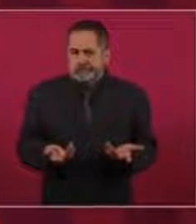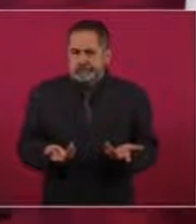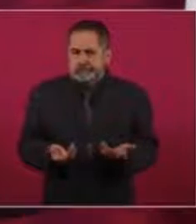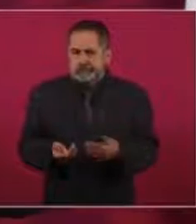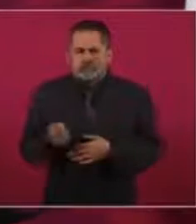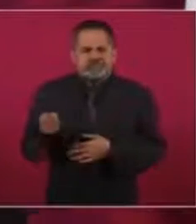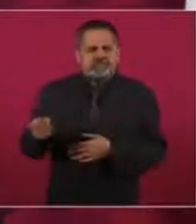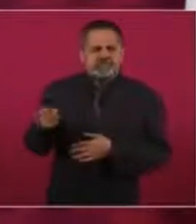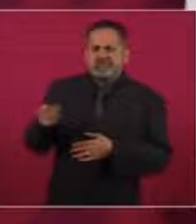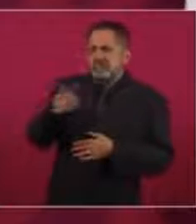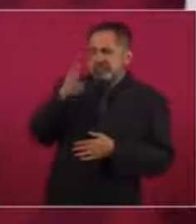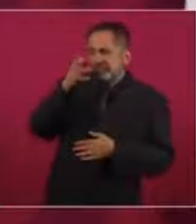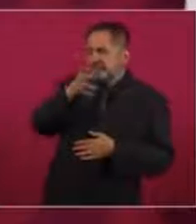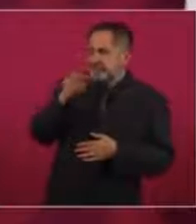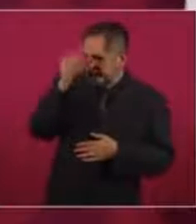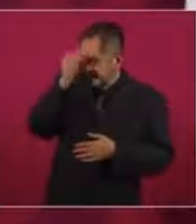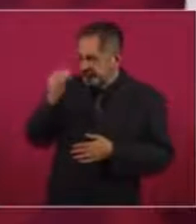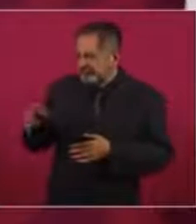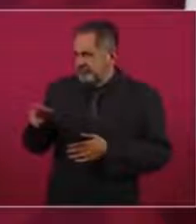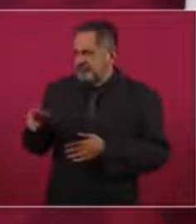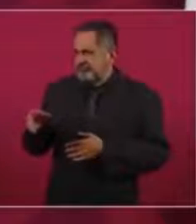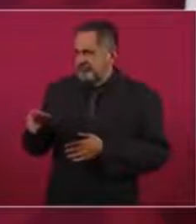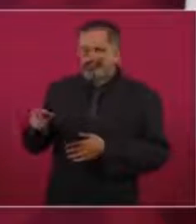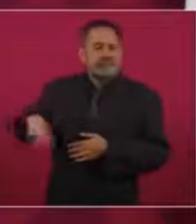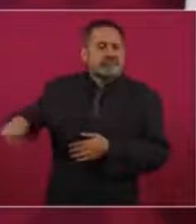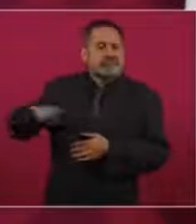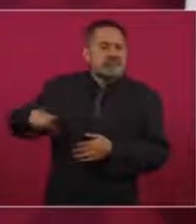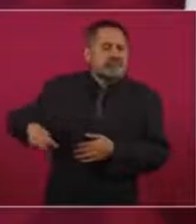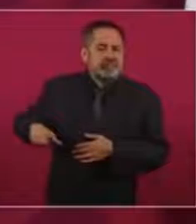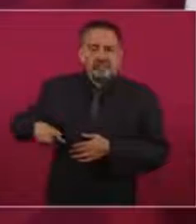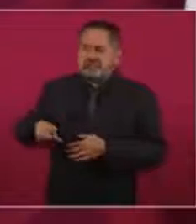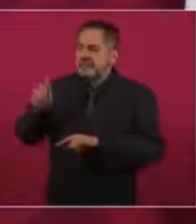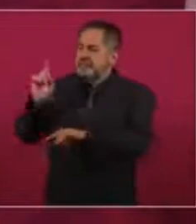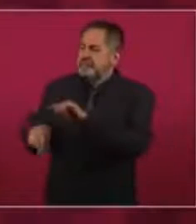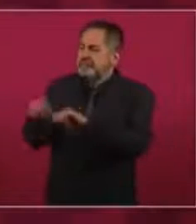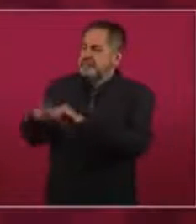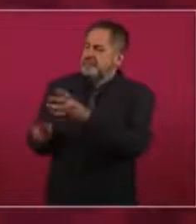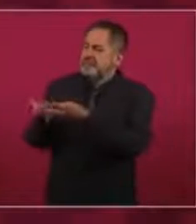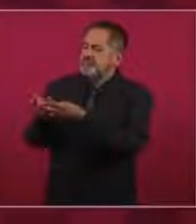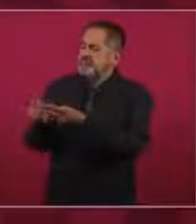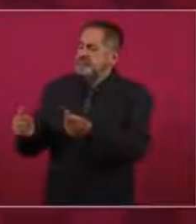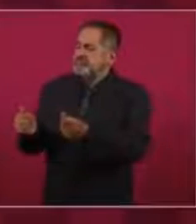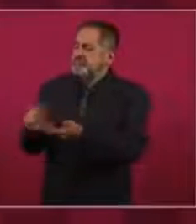someter o desaparecer el sector público.